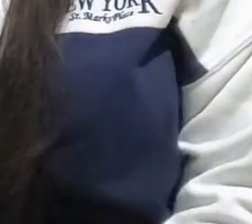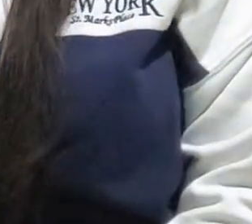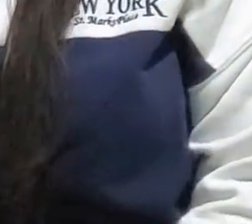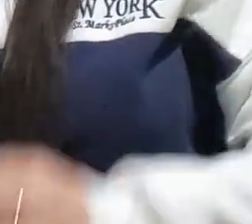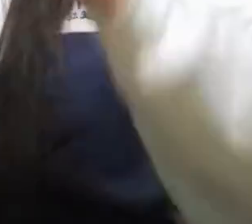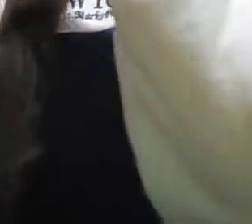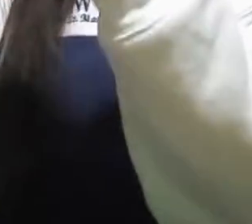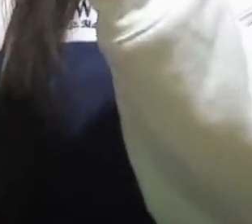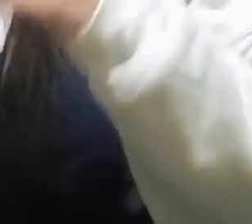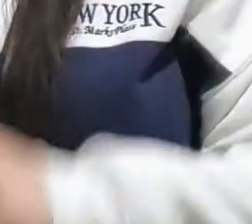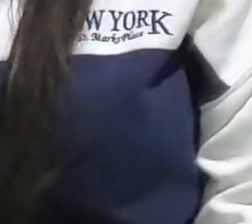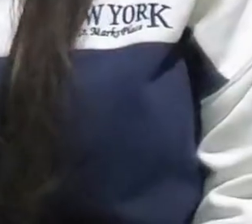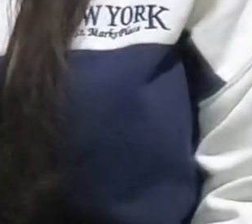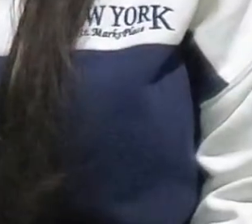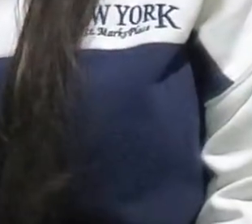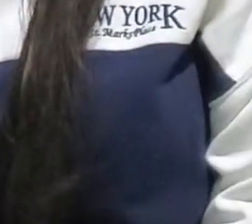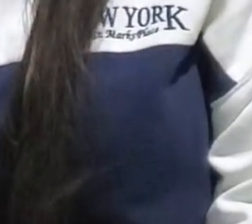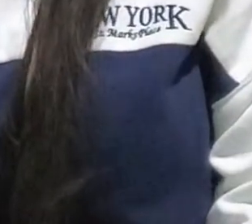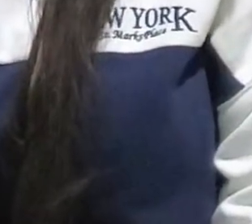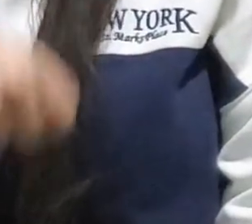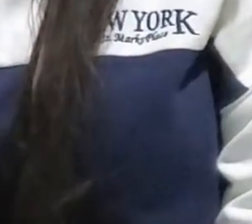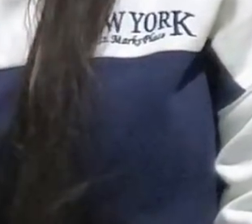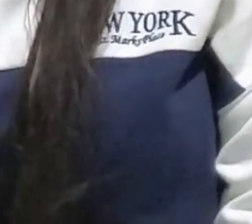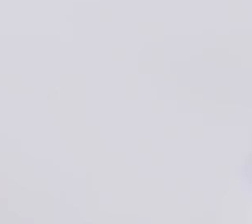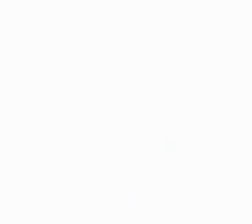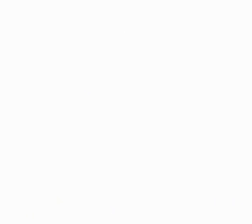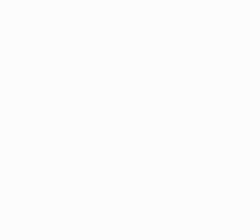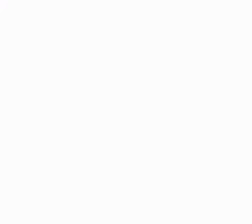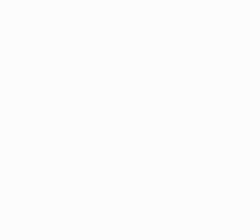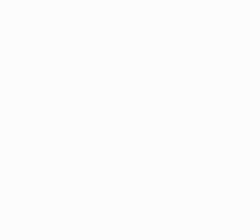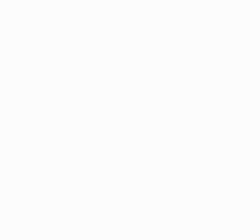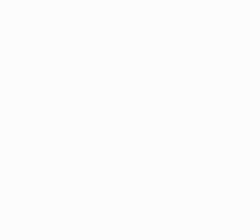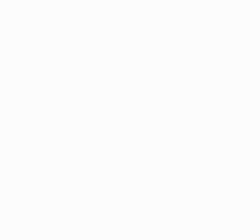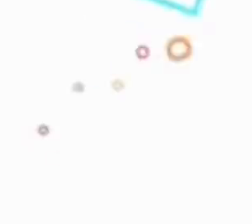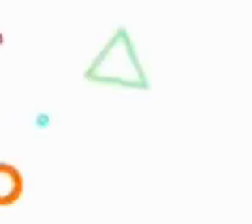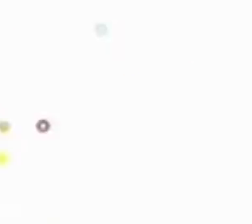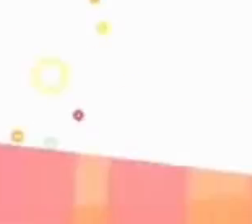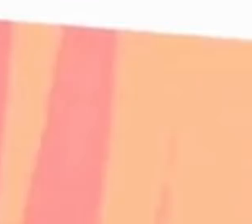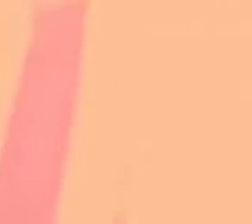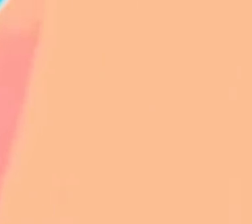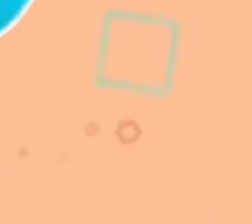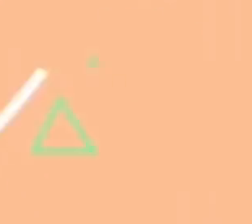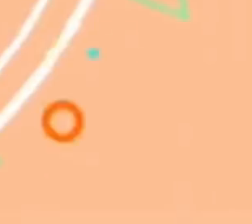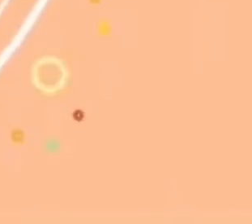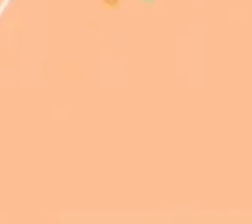Noemí. Yo soy Gonzalo. Y esto es Con Mate Mexicanizado.